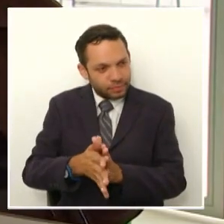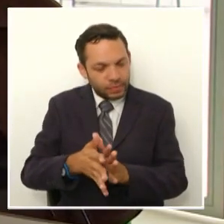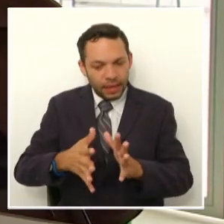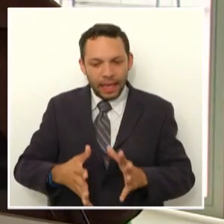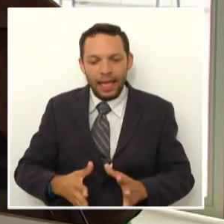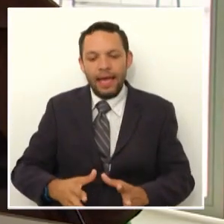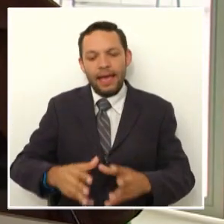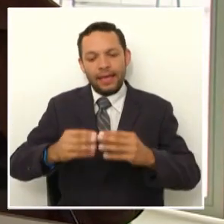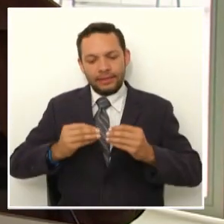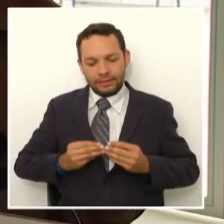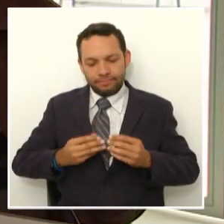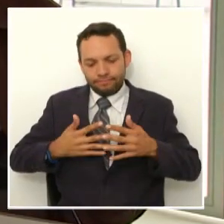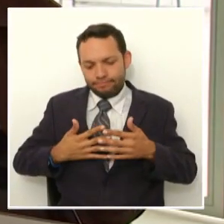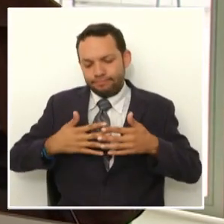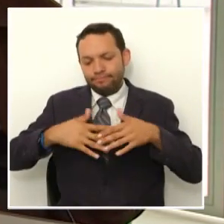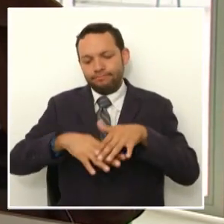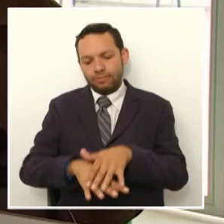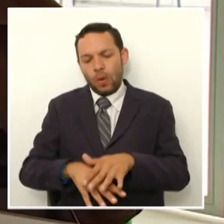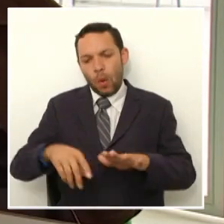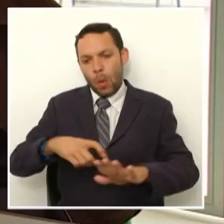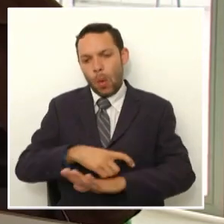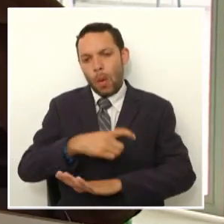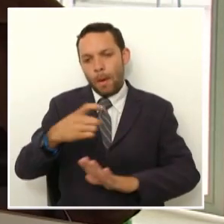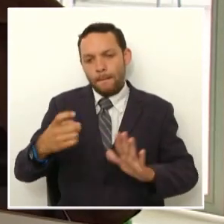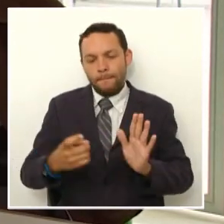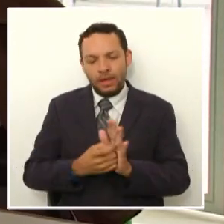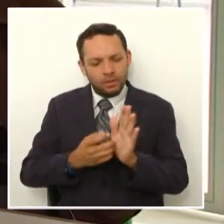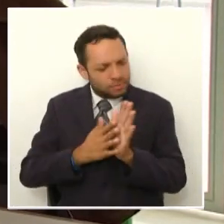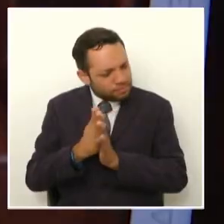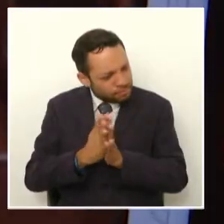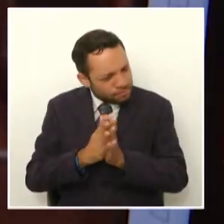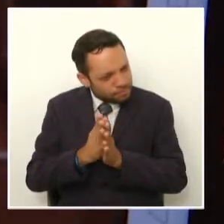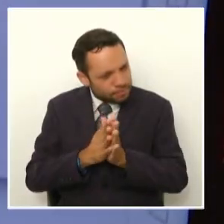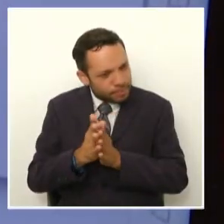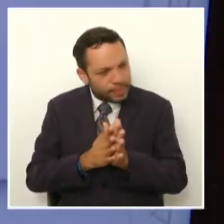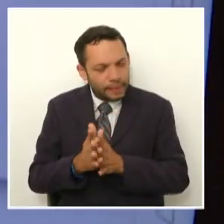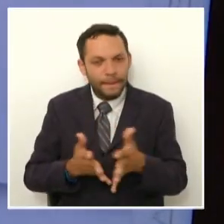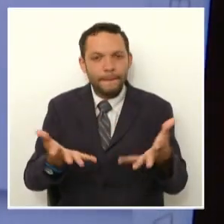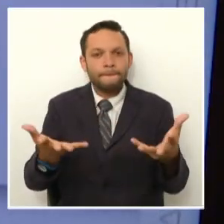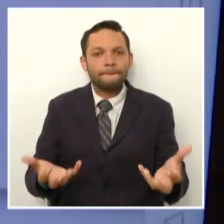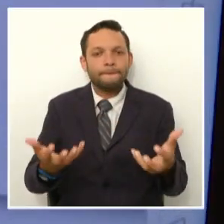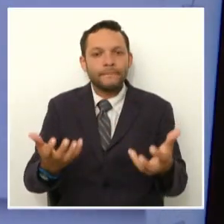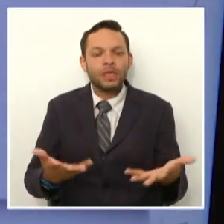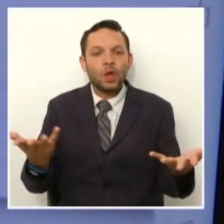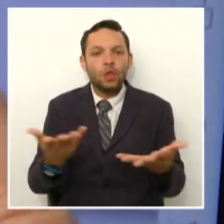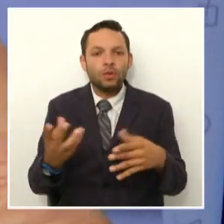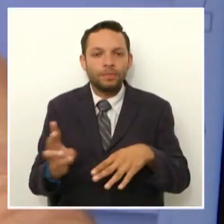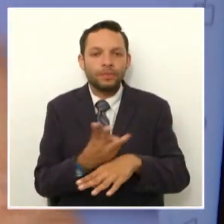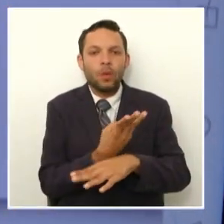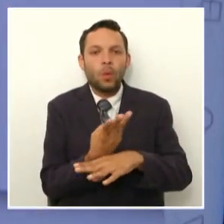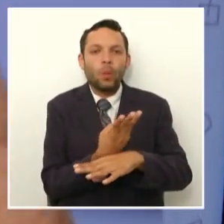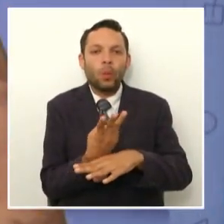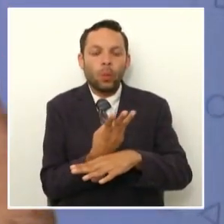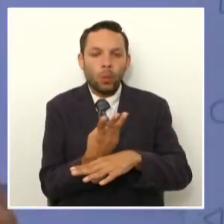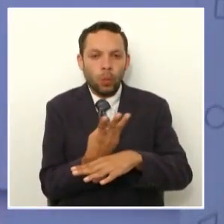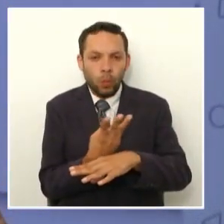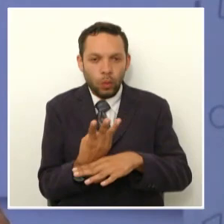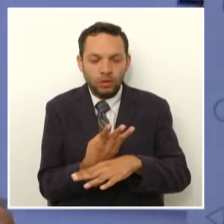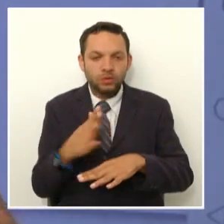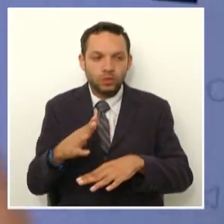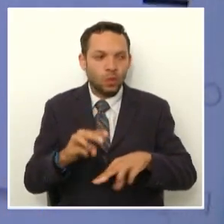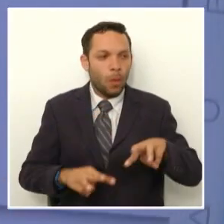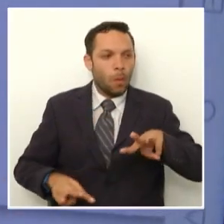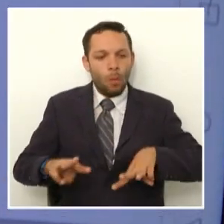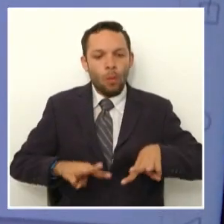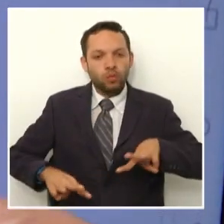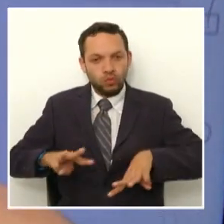y reconociéndola. Todo eso, mi ilusión es llevar eso a la página web, al museo virtual,